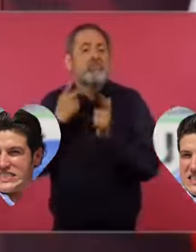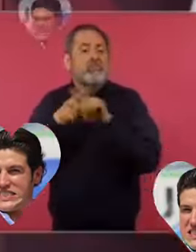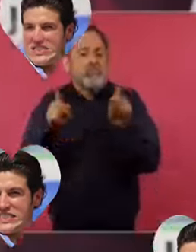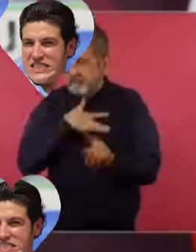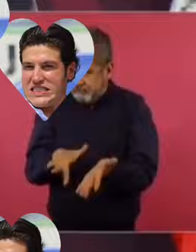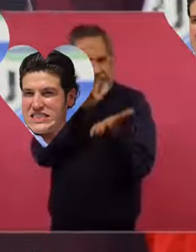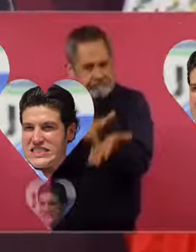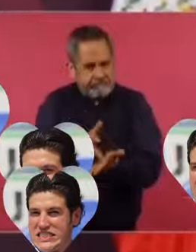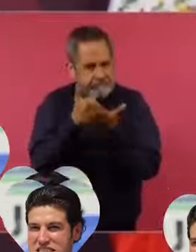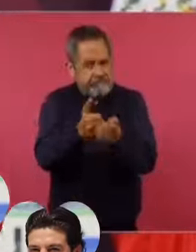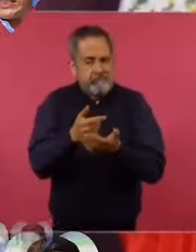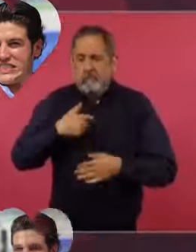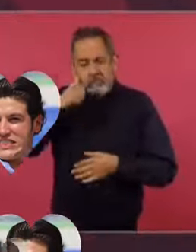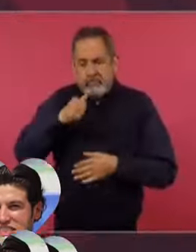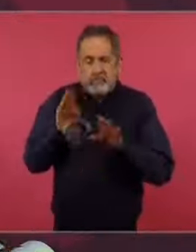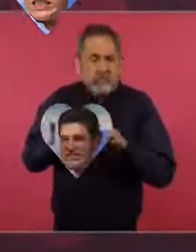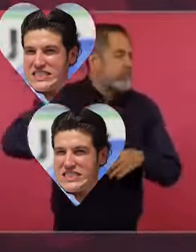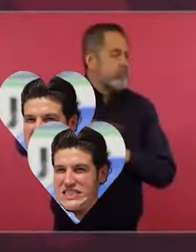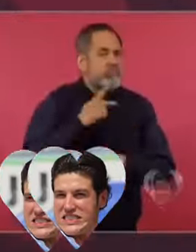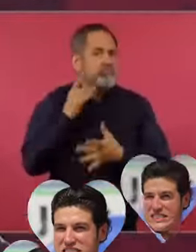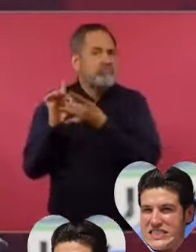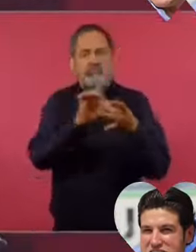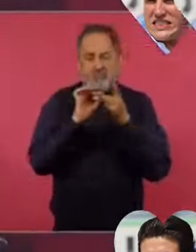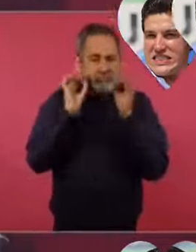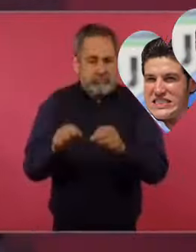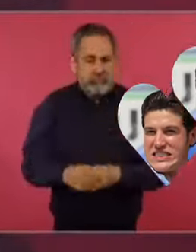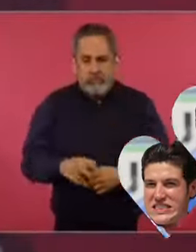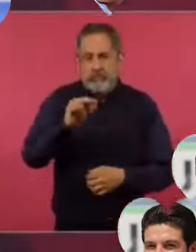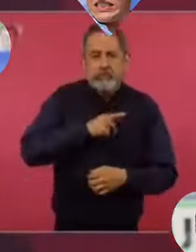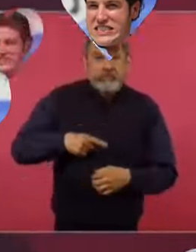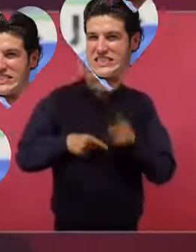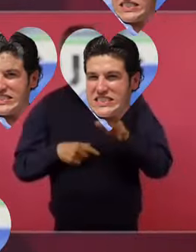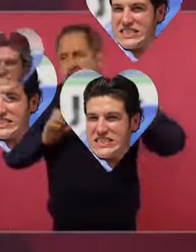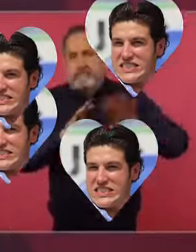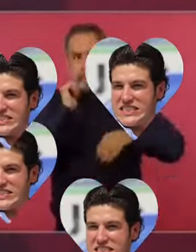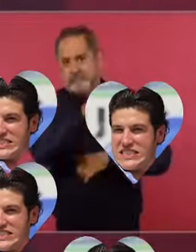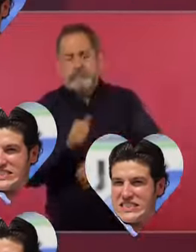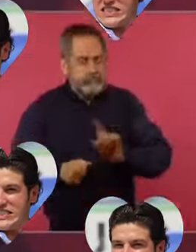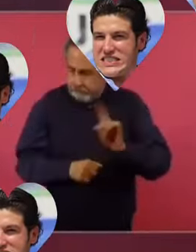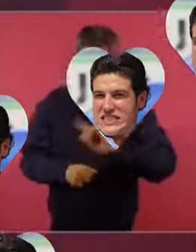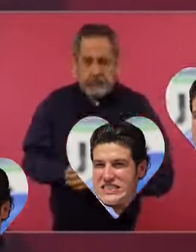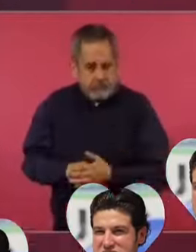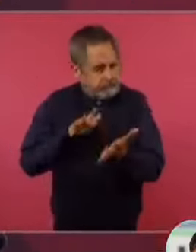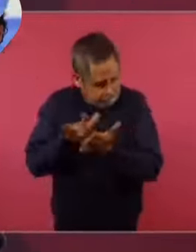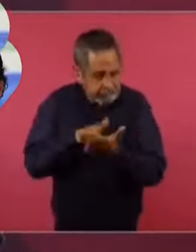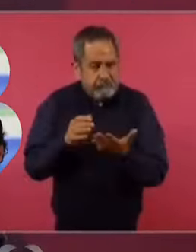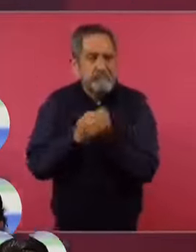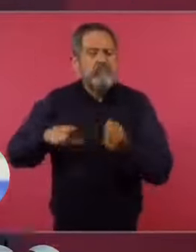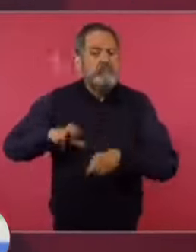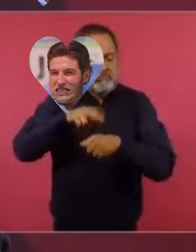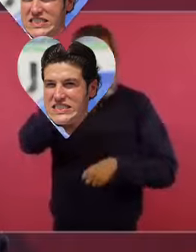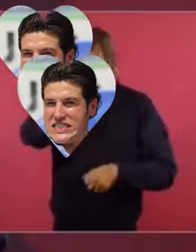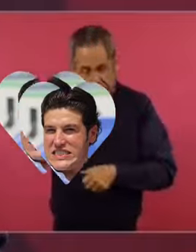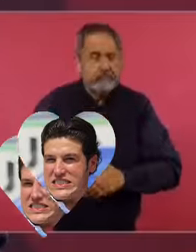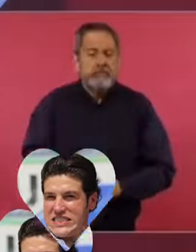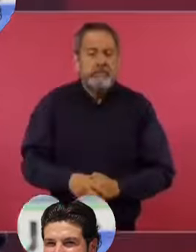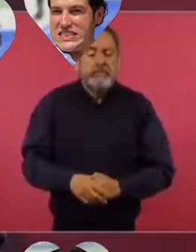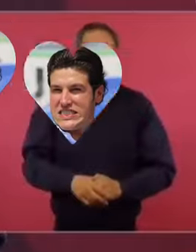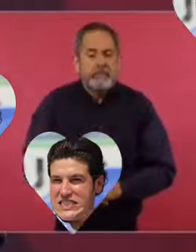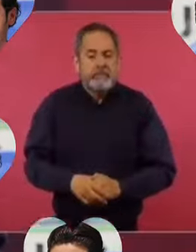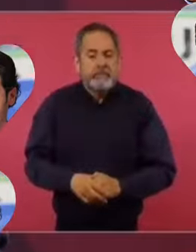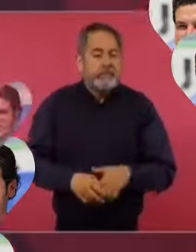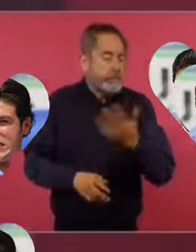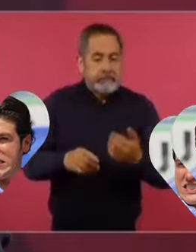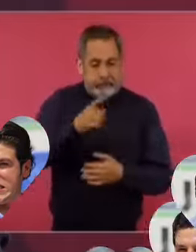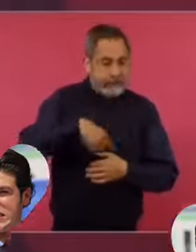nosotros tenemos que buscar siempre la estabilidad política y no permitir actos vandálicos. Y mucho menos cuando estos actos